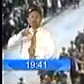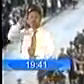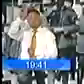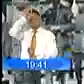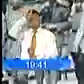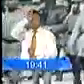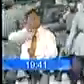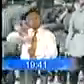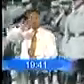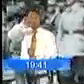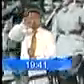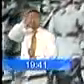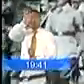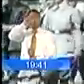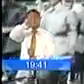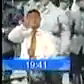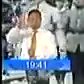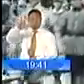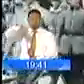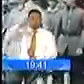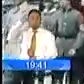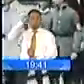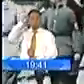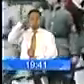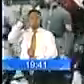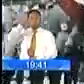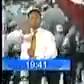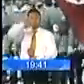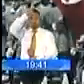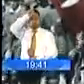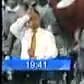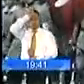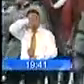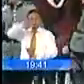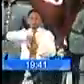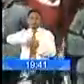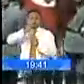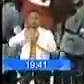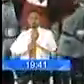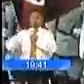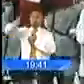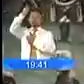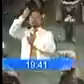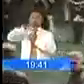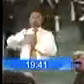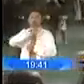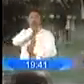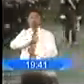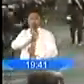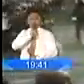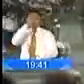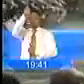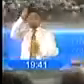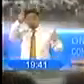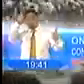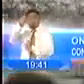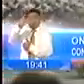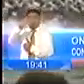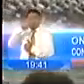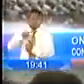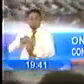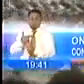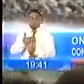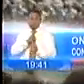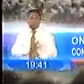en enero de 1933 creían que los alemanes eran una raza superior y que los judíos, considerados inferiores, eran